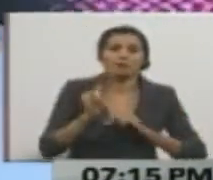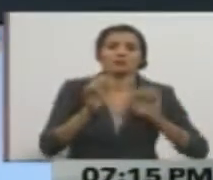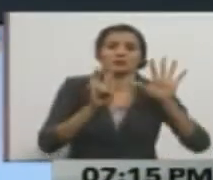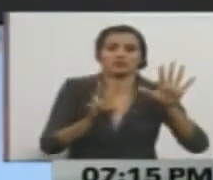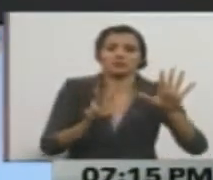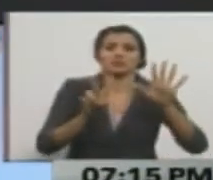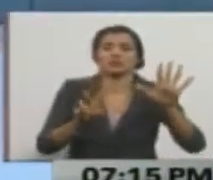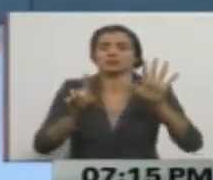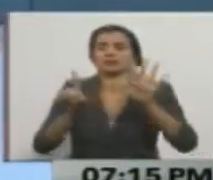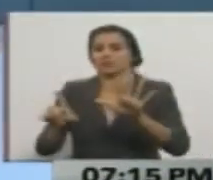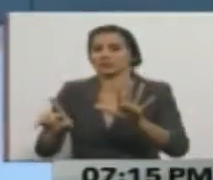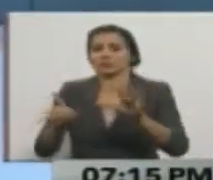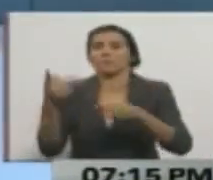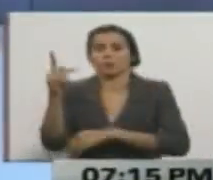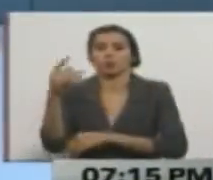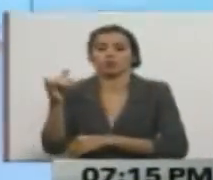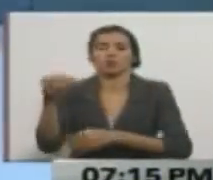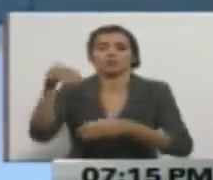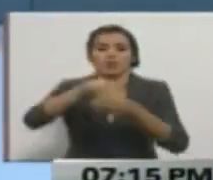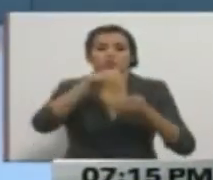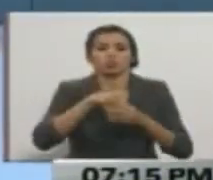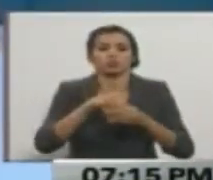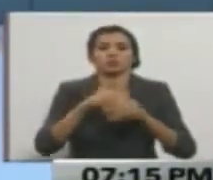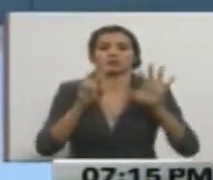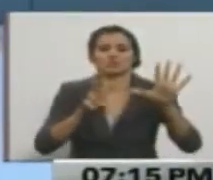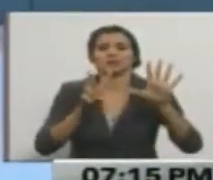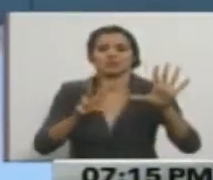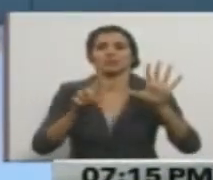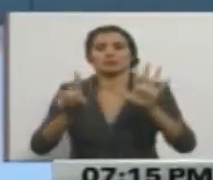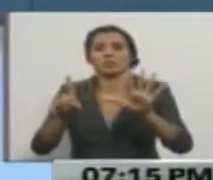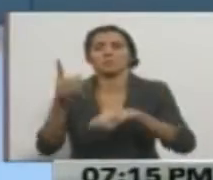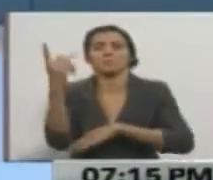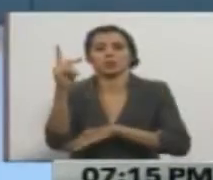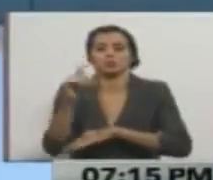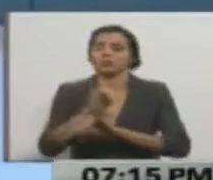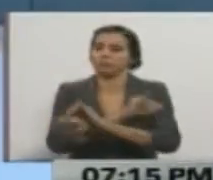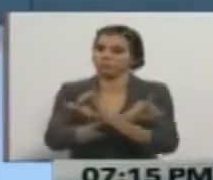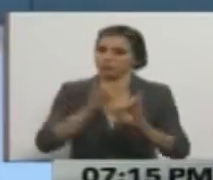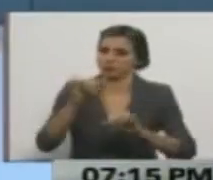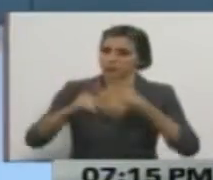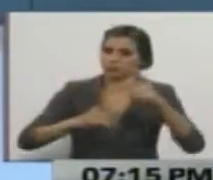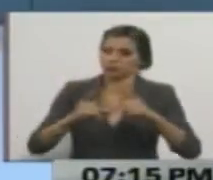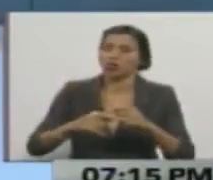776 parroquias. Luego del procedimiento,